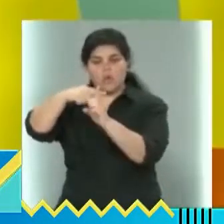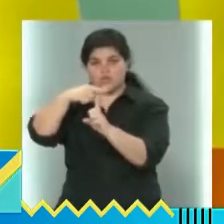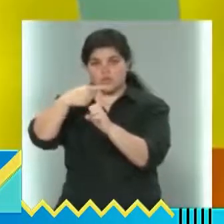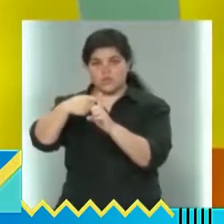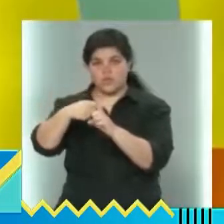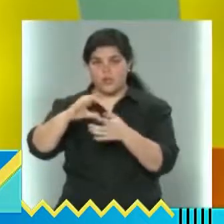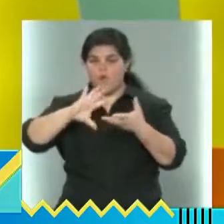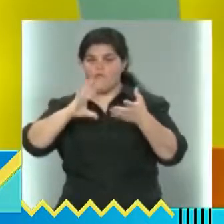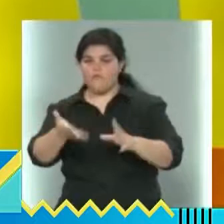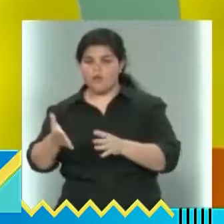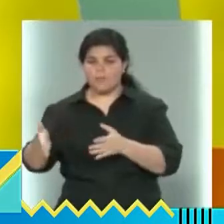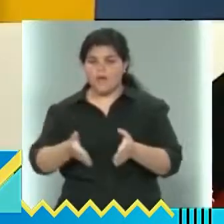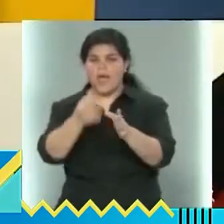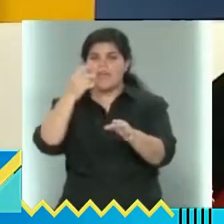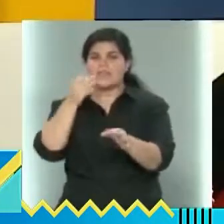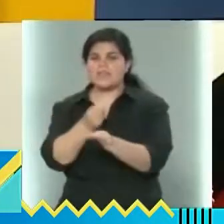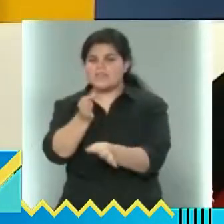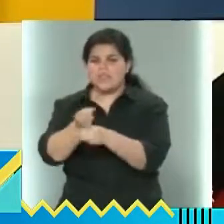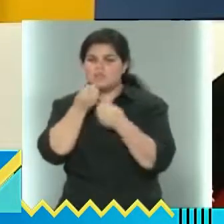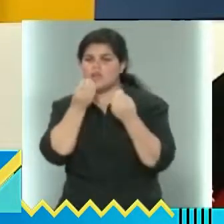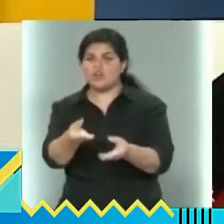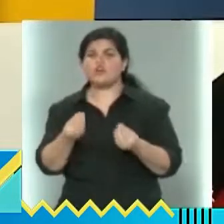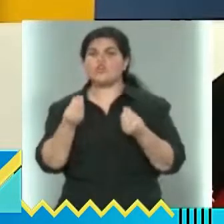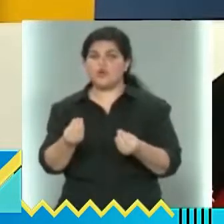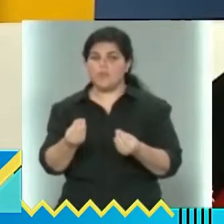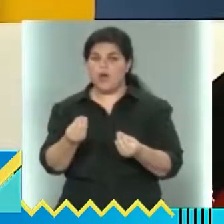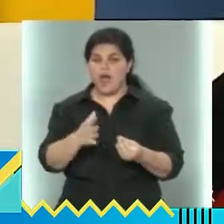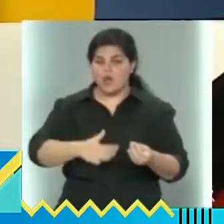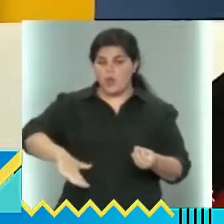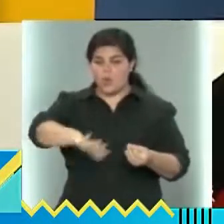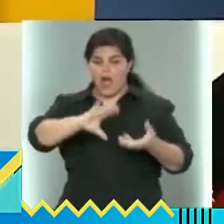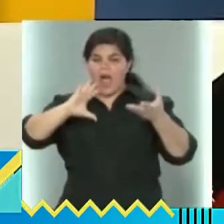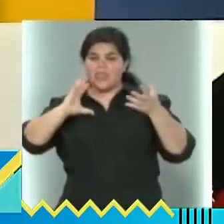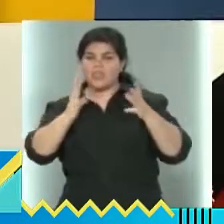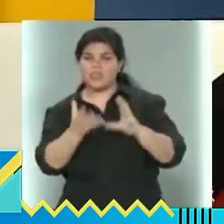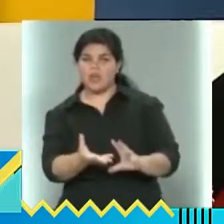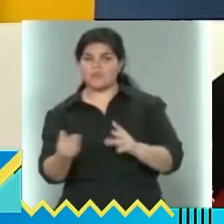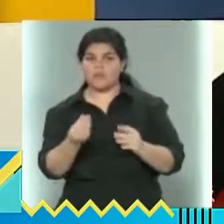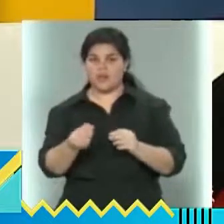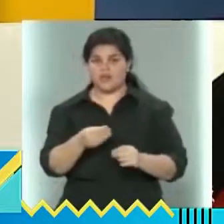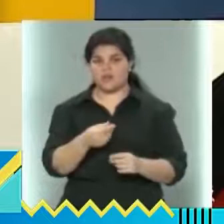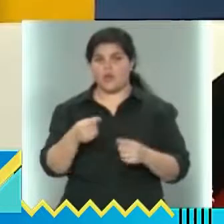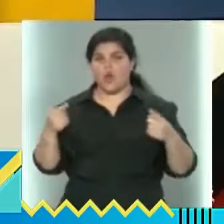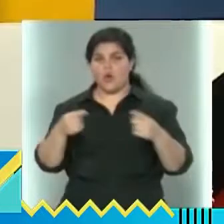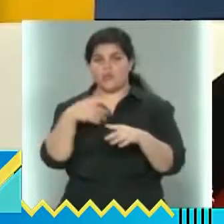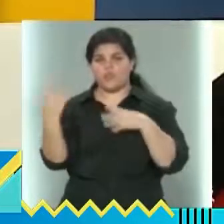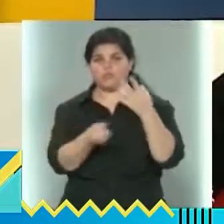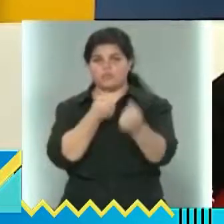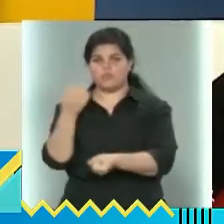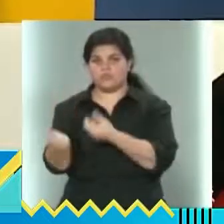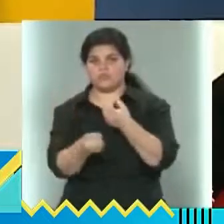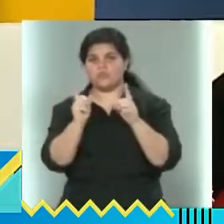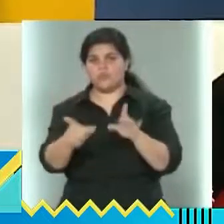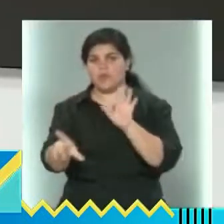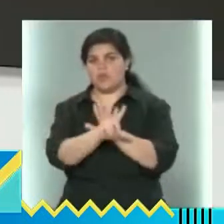el camino hacia la enseñanza y bueno, tratan de adaptarse para que todo esto sea posible y cumplir los objetivos de la Ley